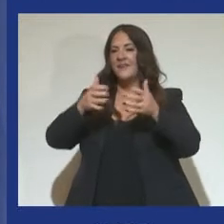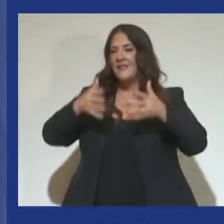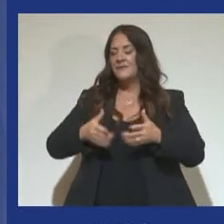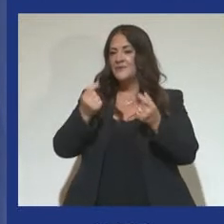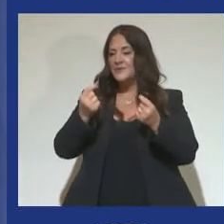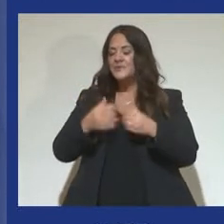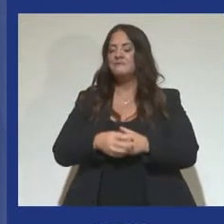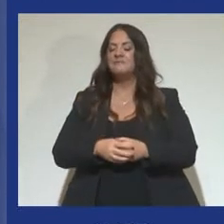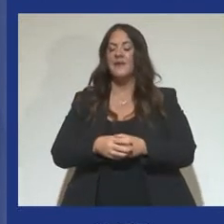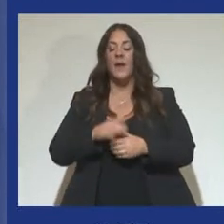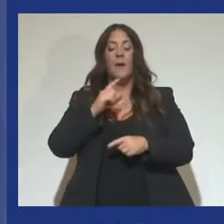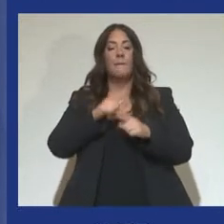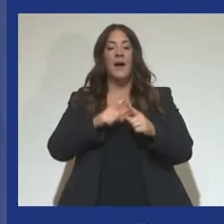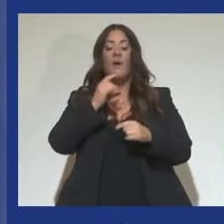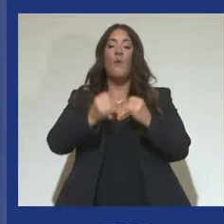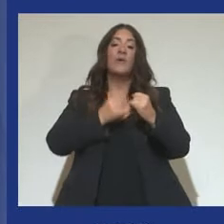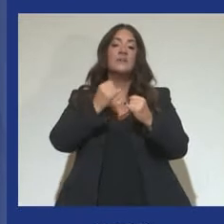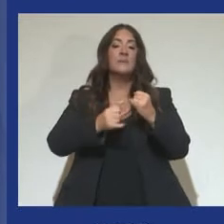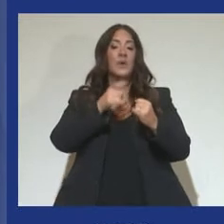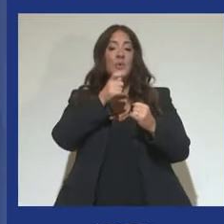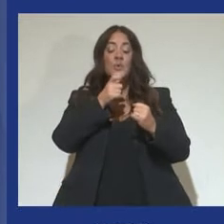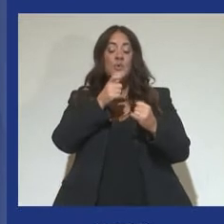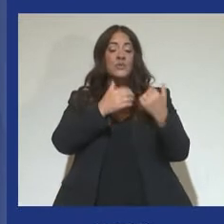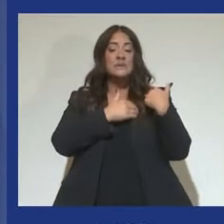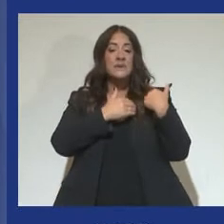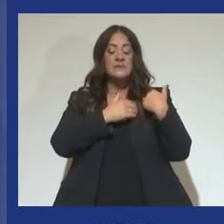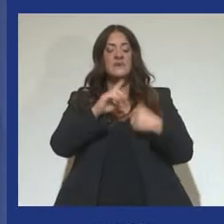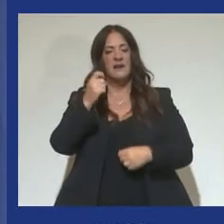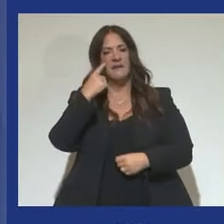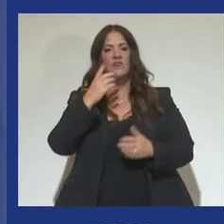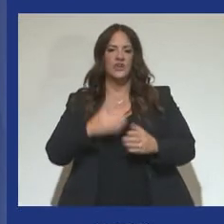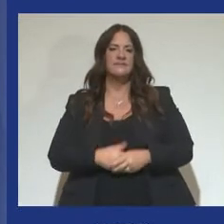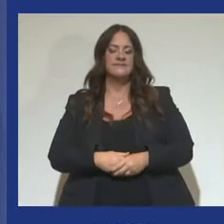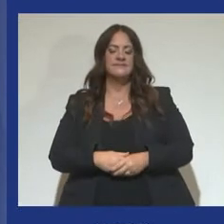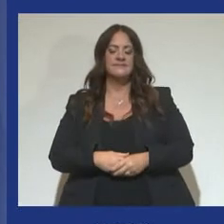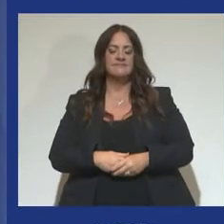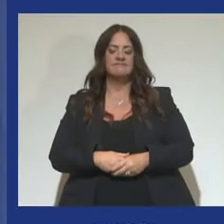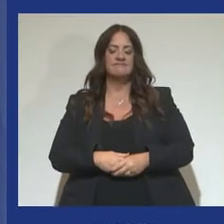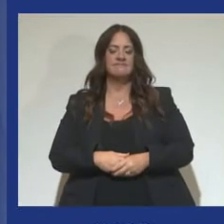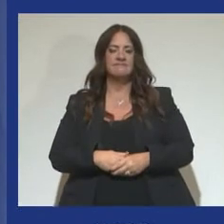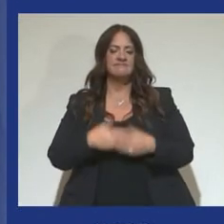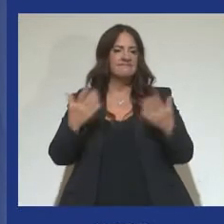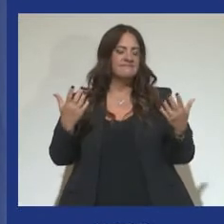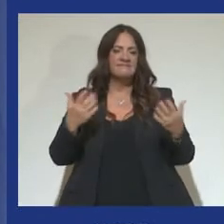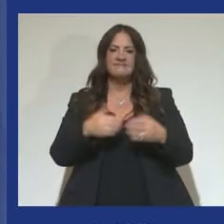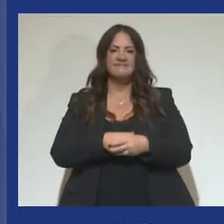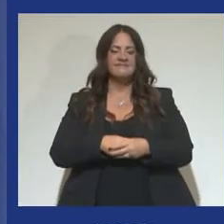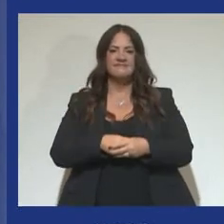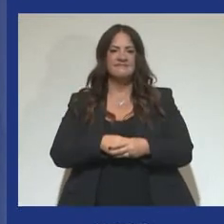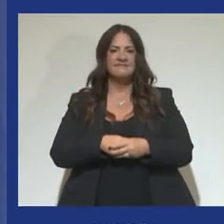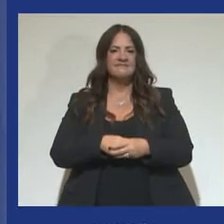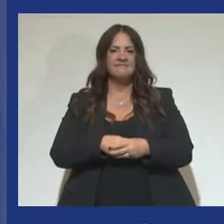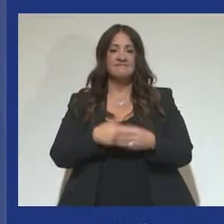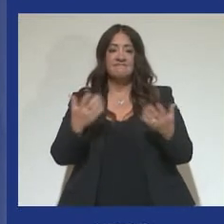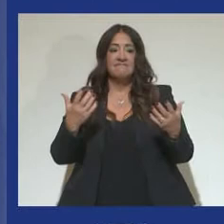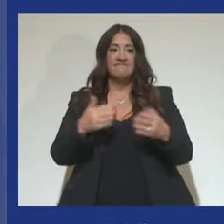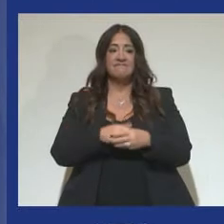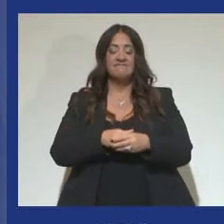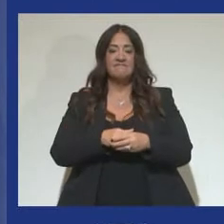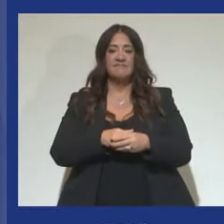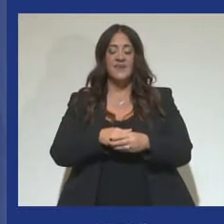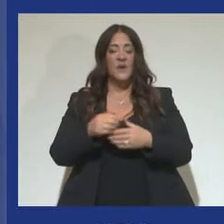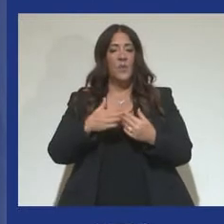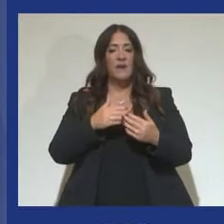del día el gobernador toma responsabilidad por lo que sea que cualquiera